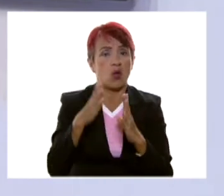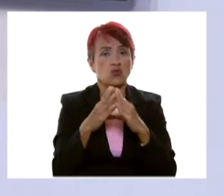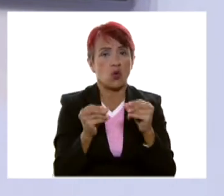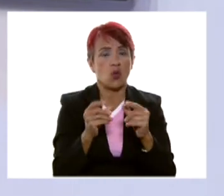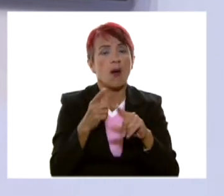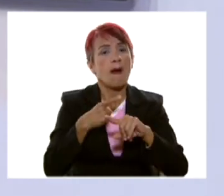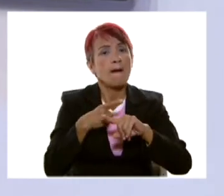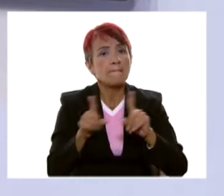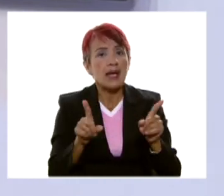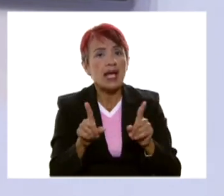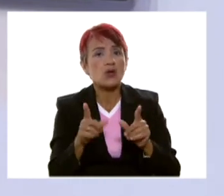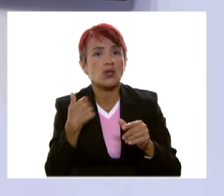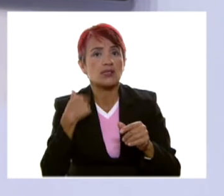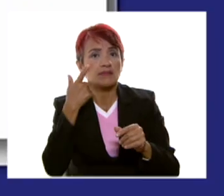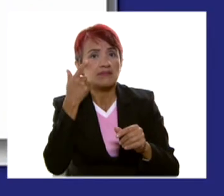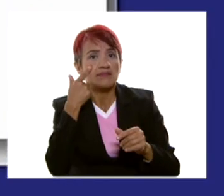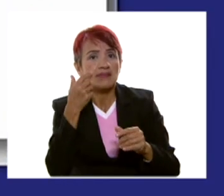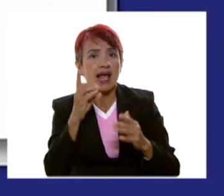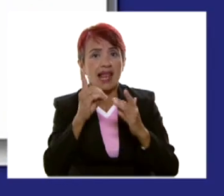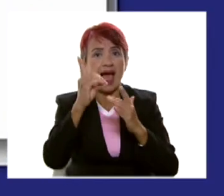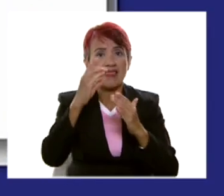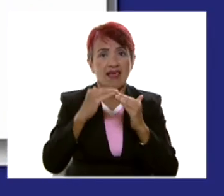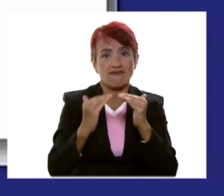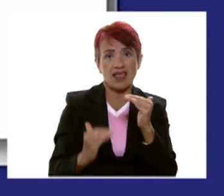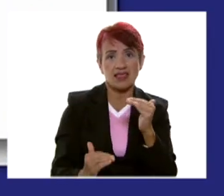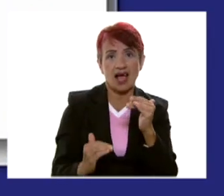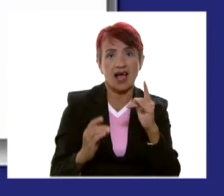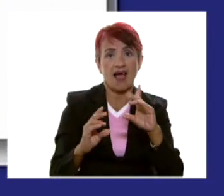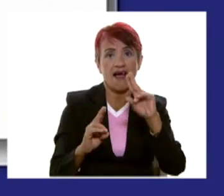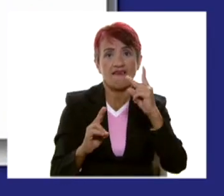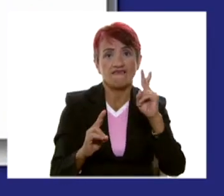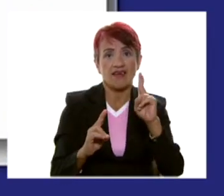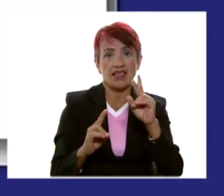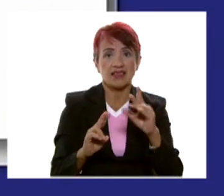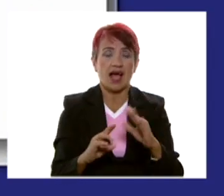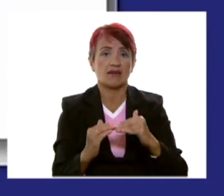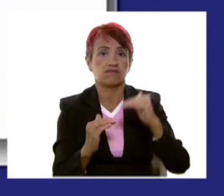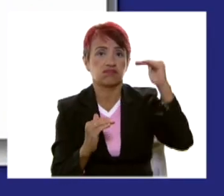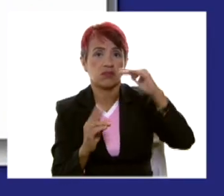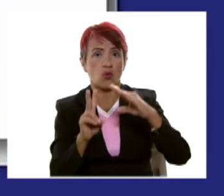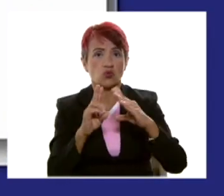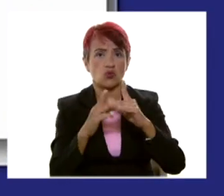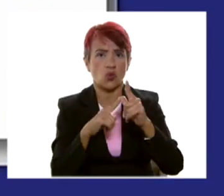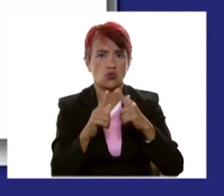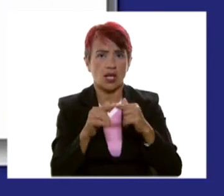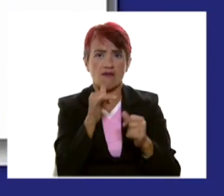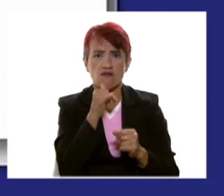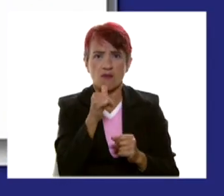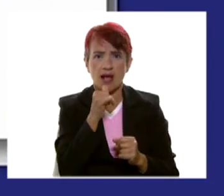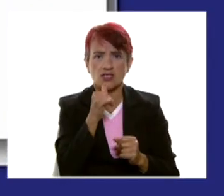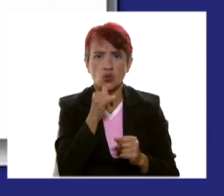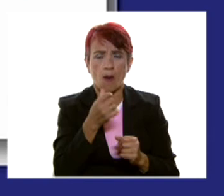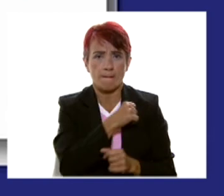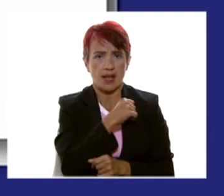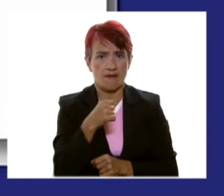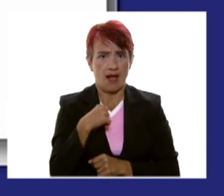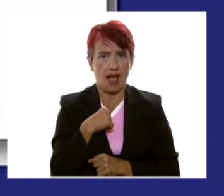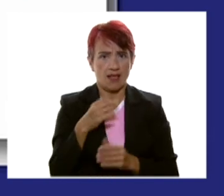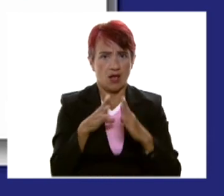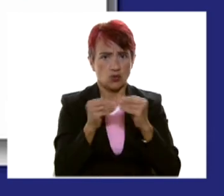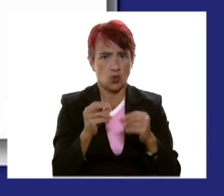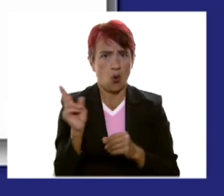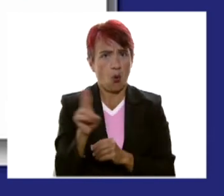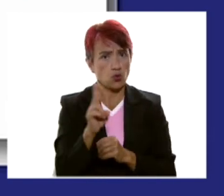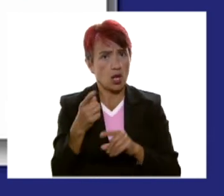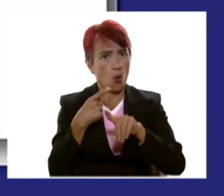a la parte en la que tiene que ver con las desventajas. ¿Y cuáles son? Existe el riesgo de que tu información personal sea utilizada